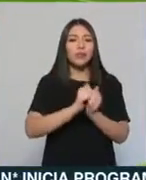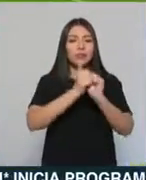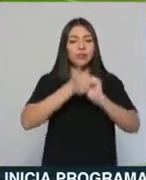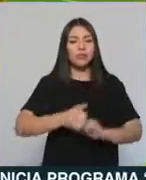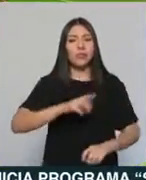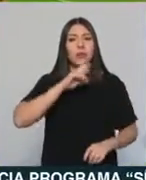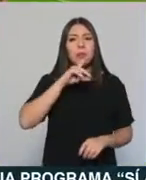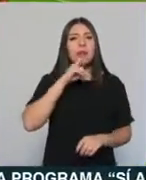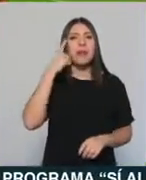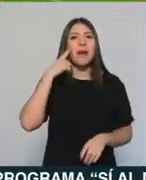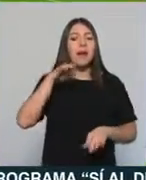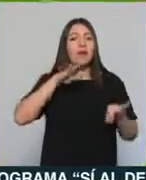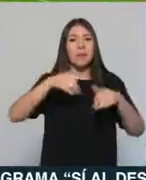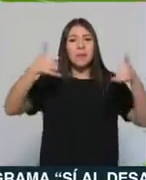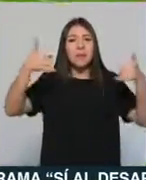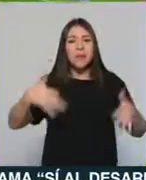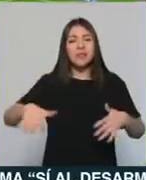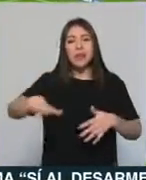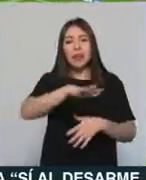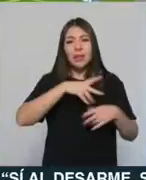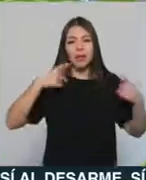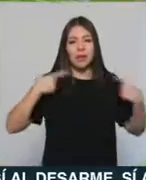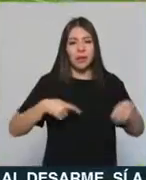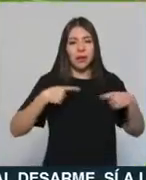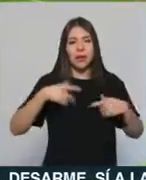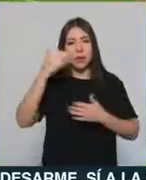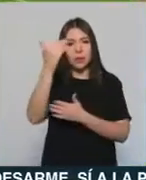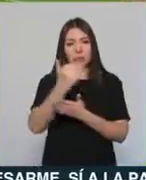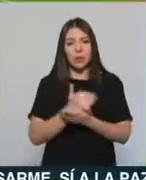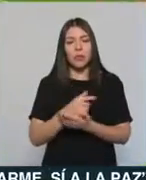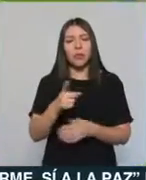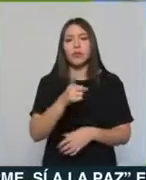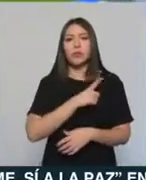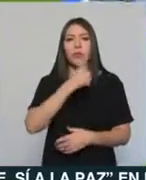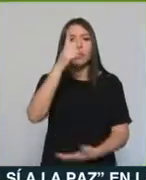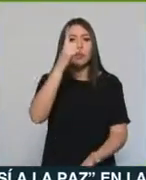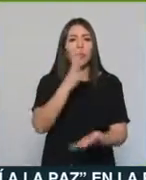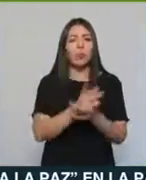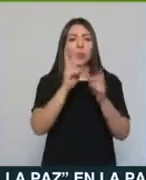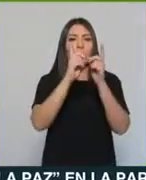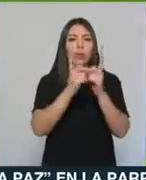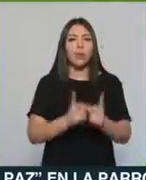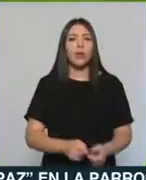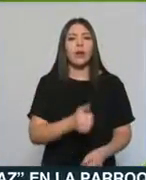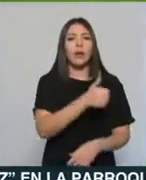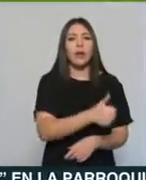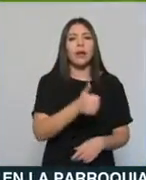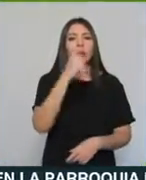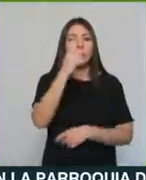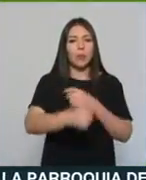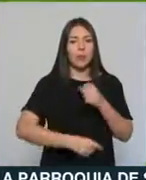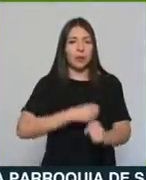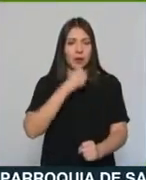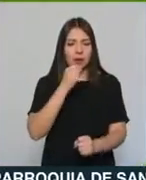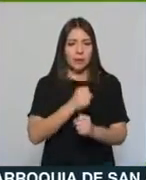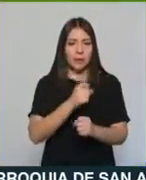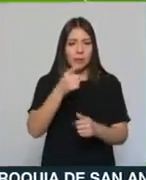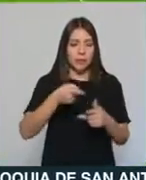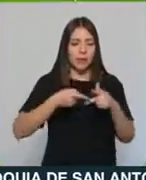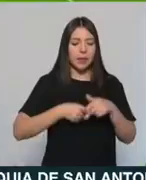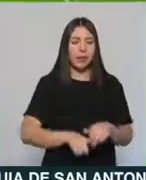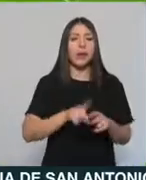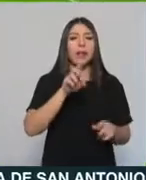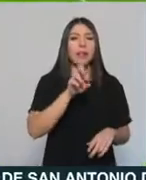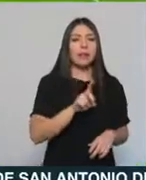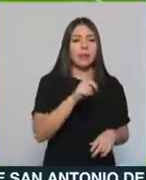trabajo para los clubes de la Copa MX, se realizará un solo torneo en el año futbolístico. La fase regular iniciará el